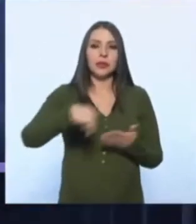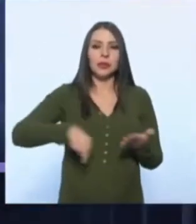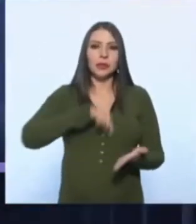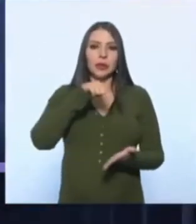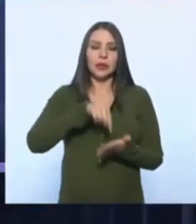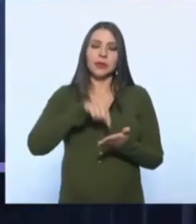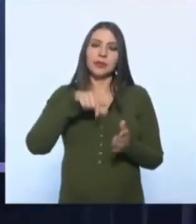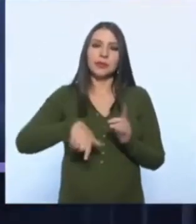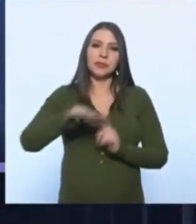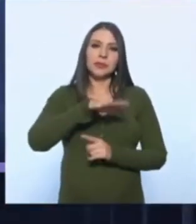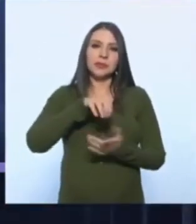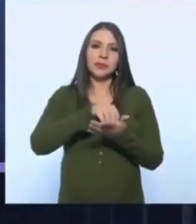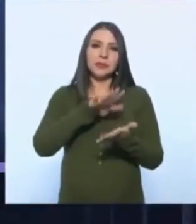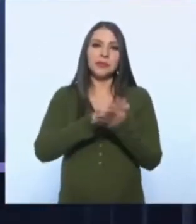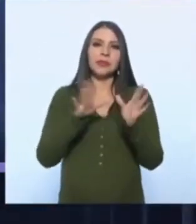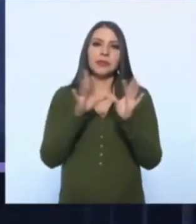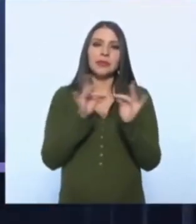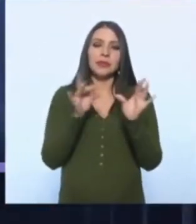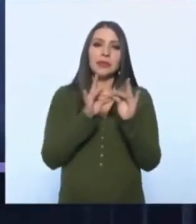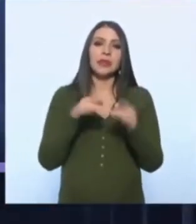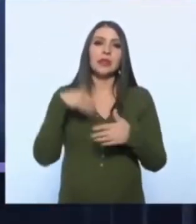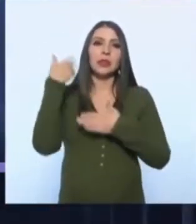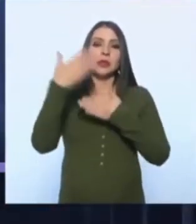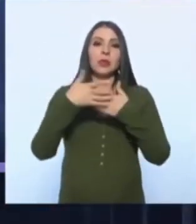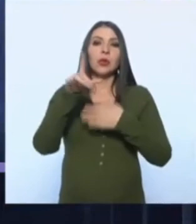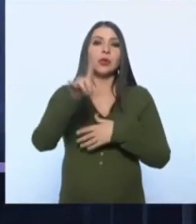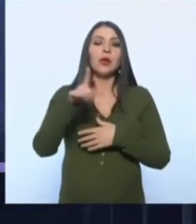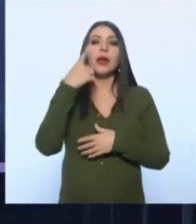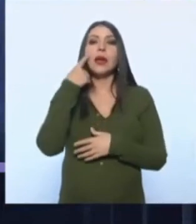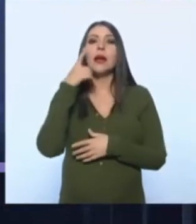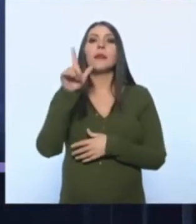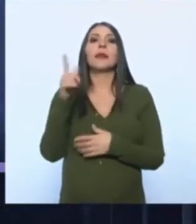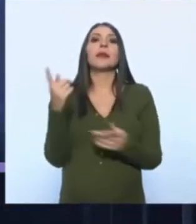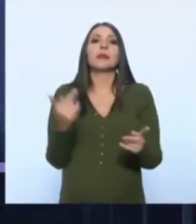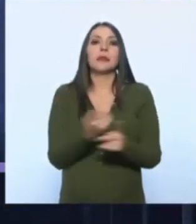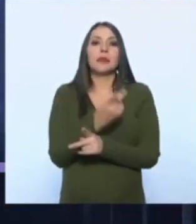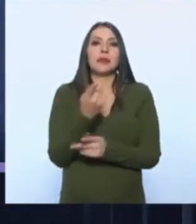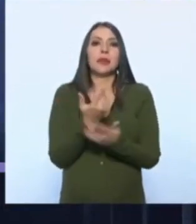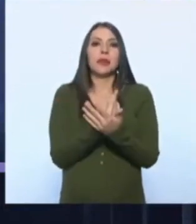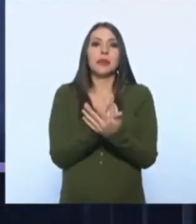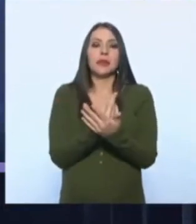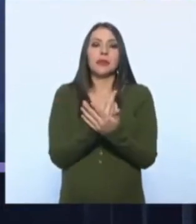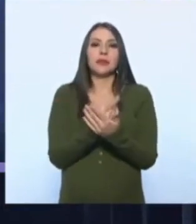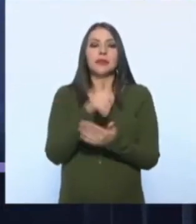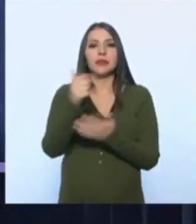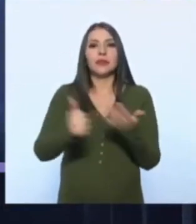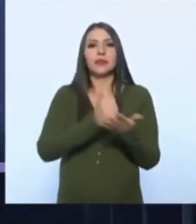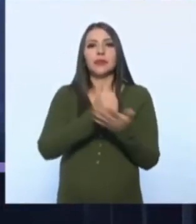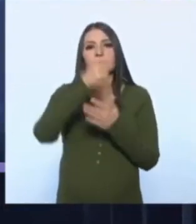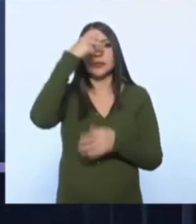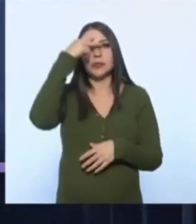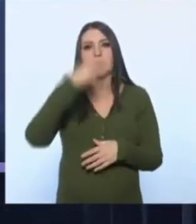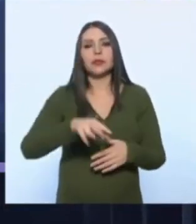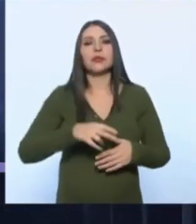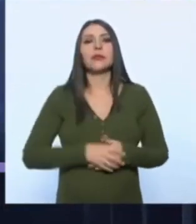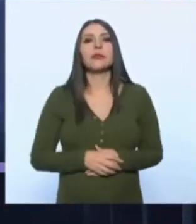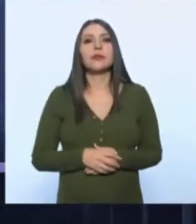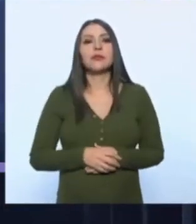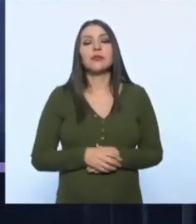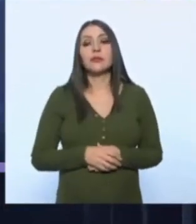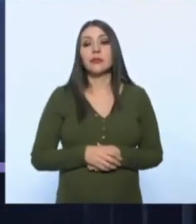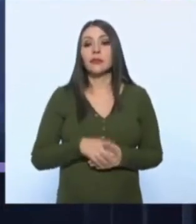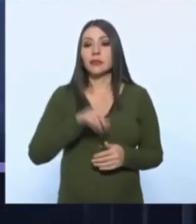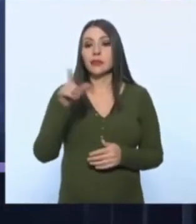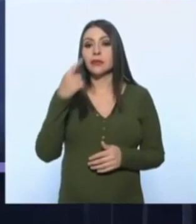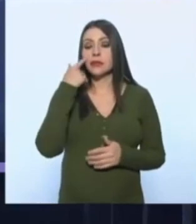Contexto para contarnos todo esto. Y el lunes pues estaremos pendiente de lo que ocurra en la Ciudad de México, evidentemente dando